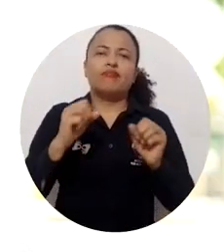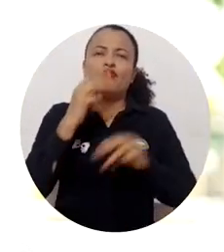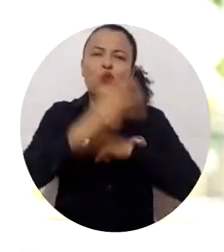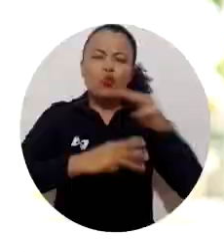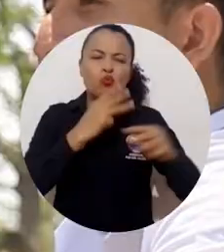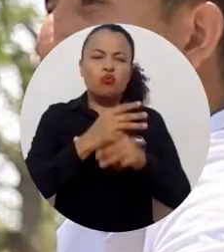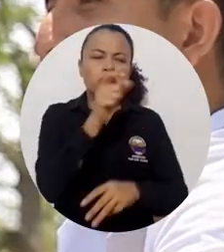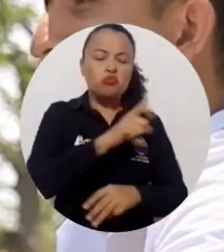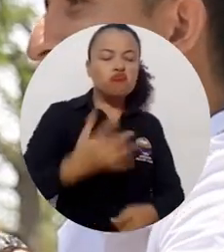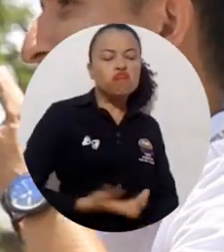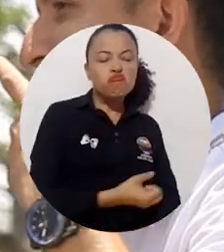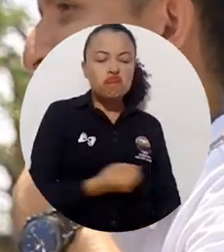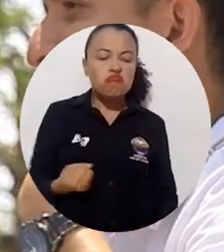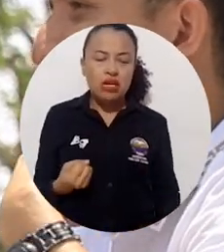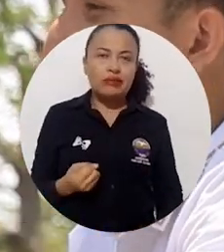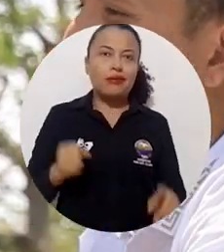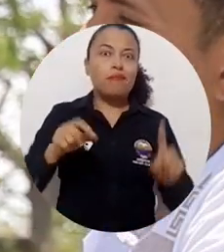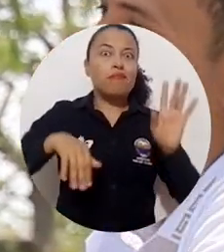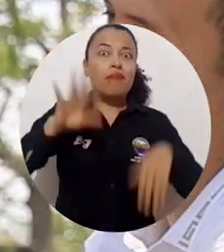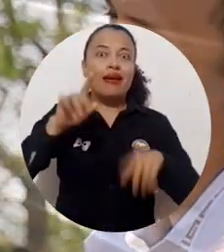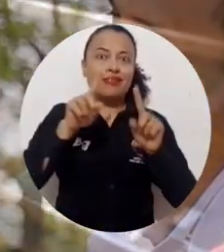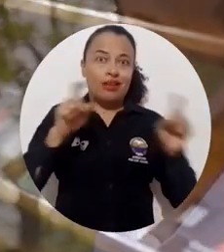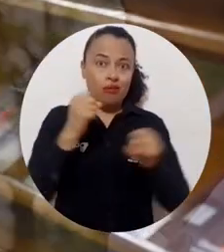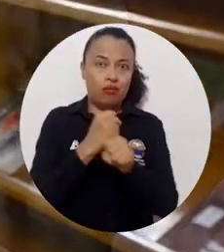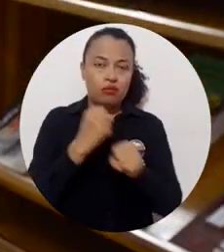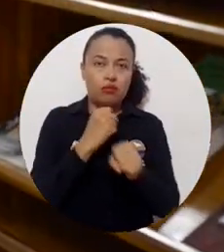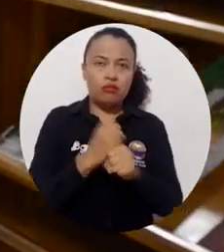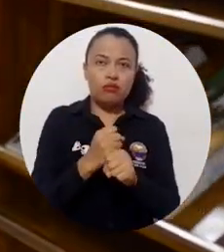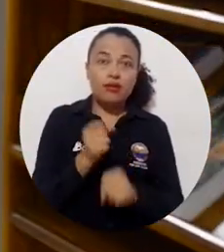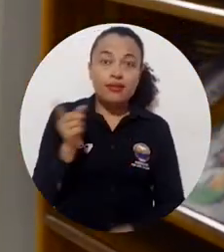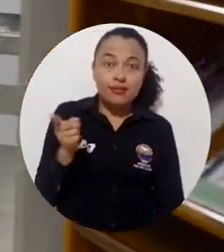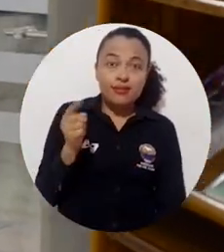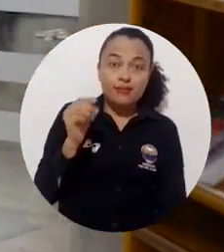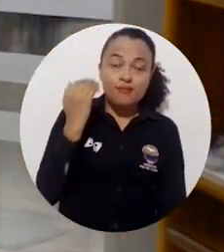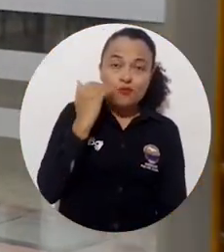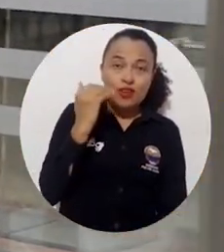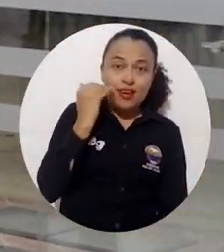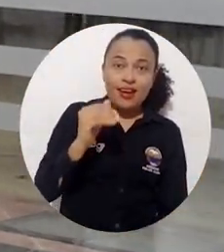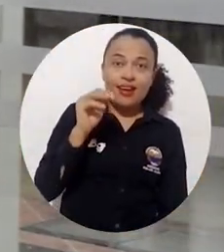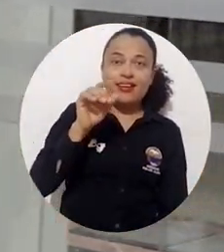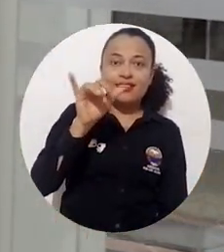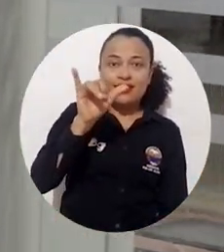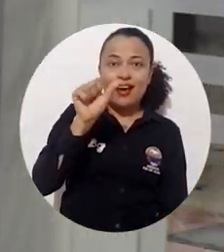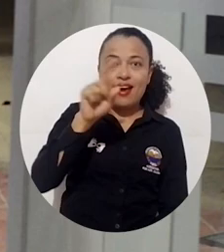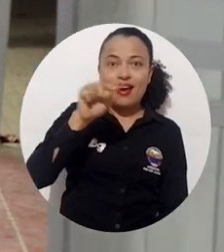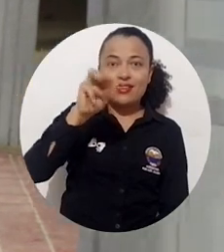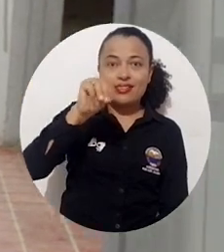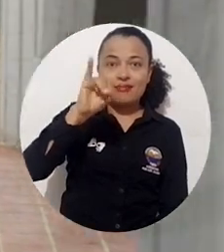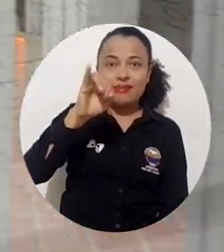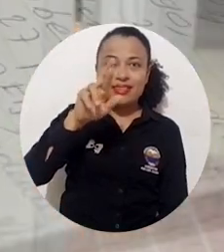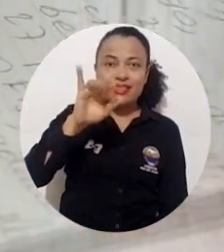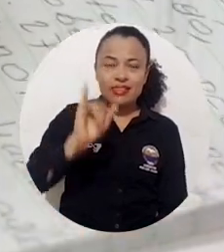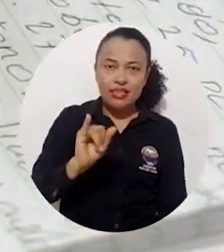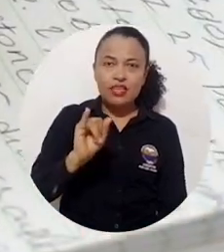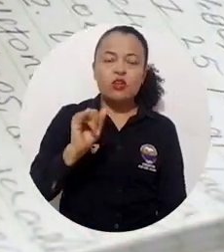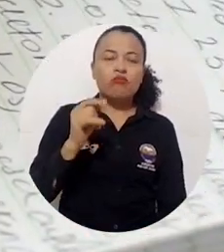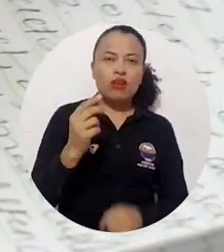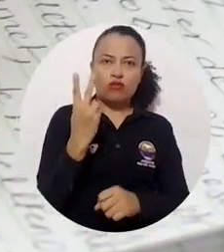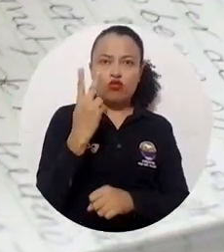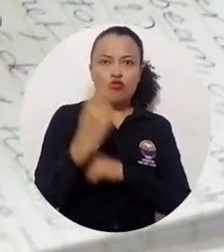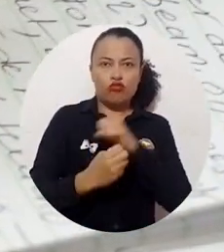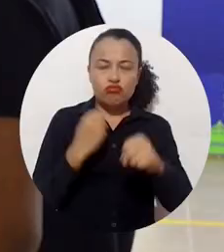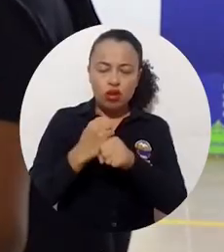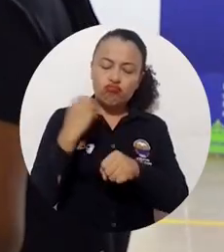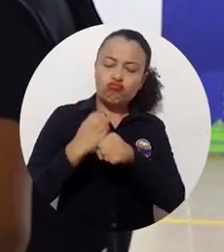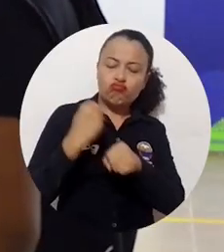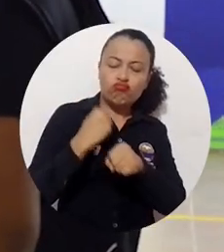se puede. En un mundo altamente machista, sobre todo si de trabajo se trata, Yasniri Julio Muñoz decidió hace